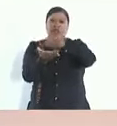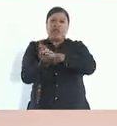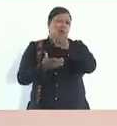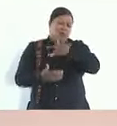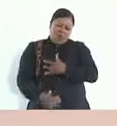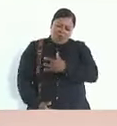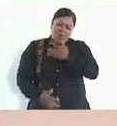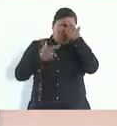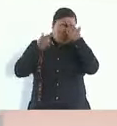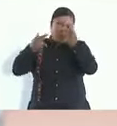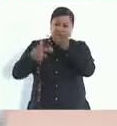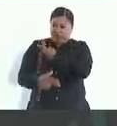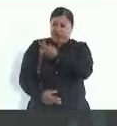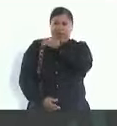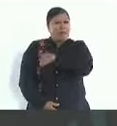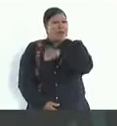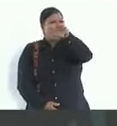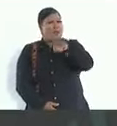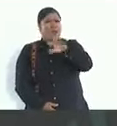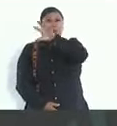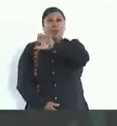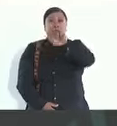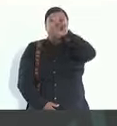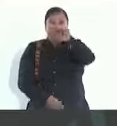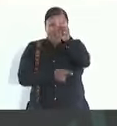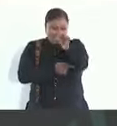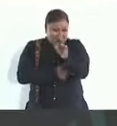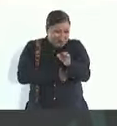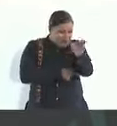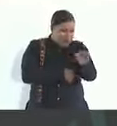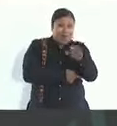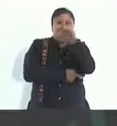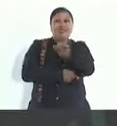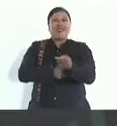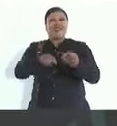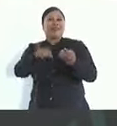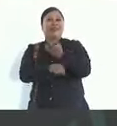con usted los 570 municipios en nuestro estado.